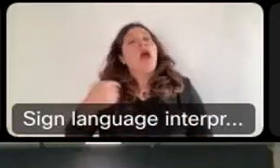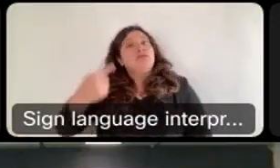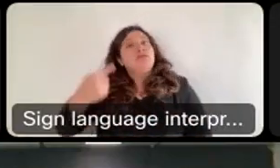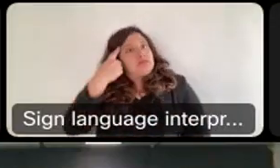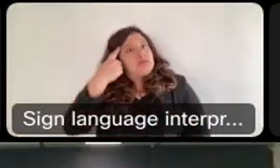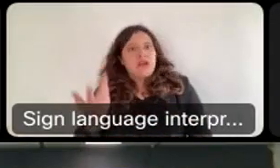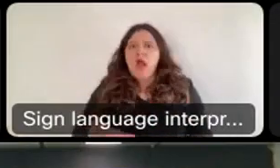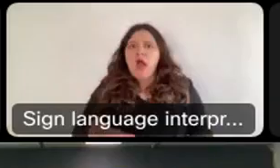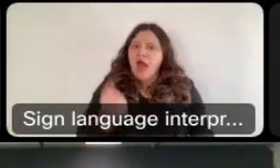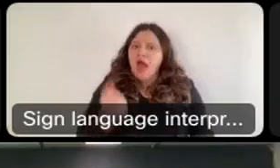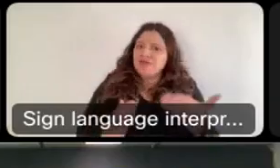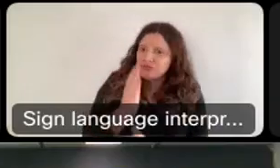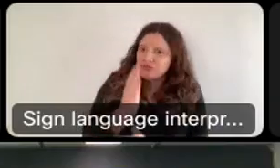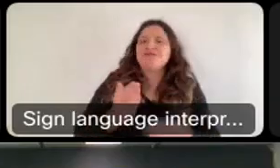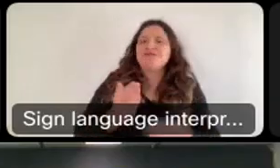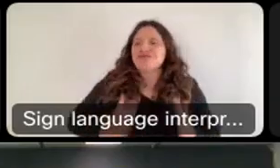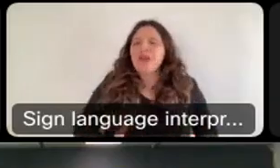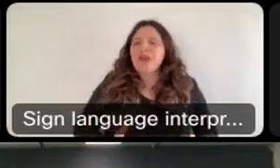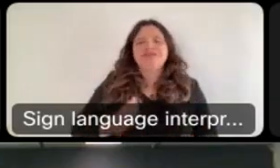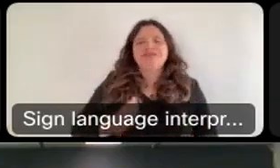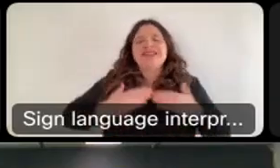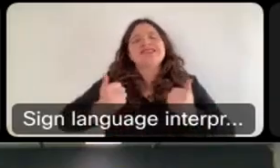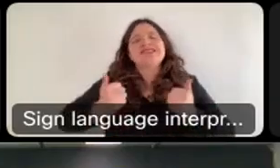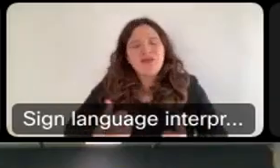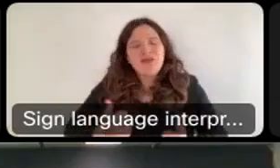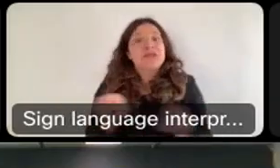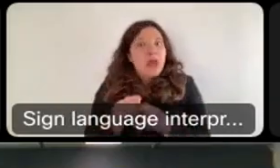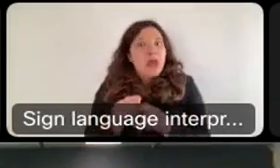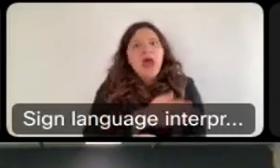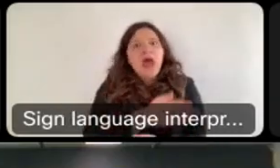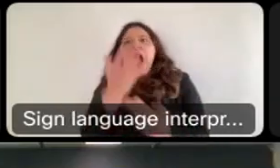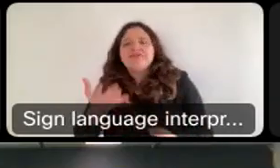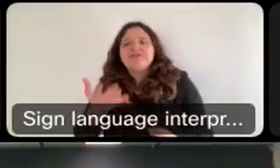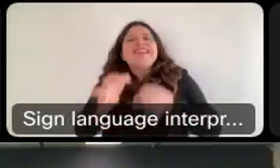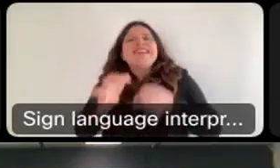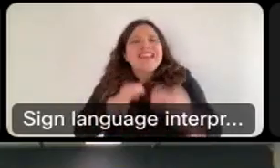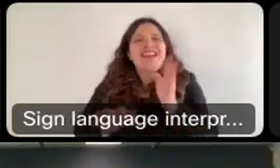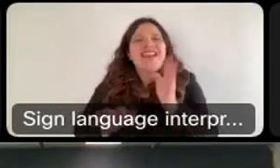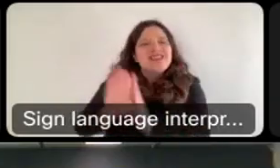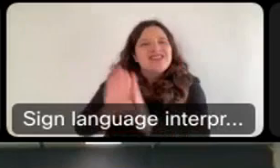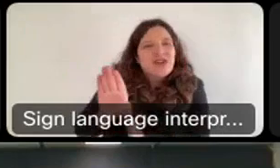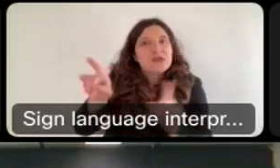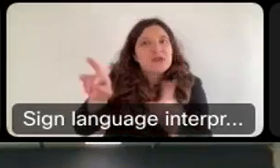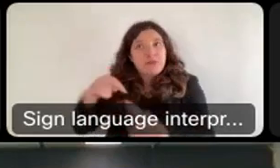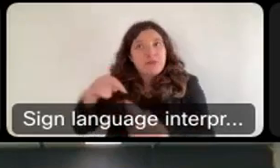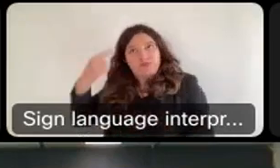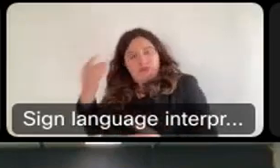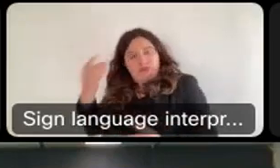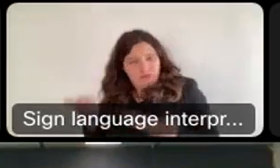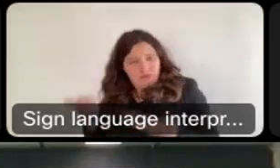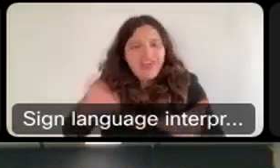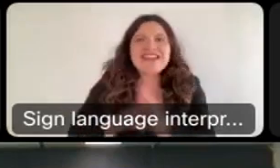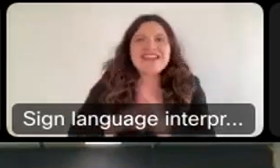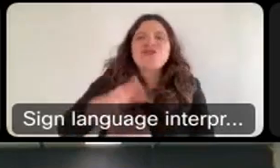derecho a la salud que tienen las personas, sino que también es parte de la estrategia de desarrollo y un prerequisito para alcanzar el desarrollo